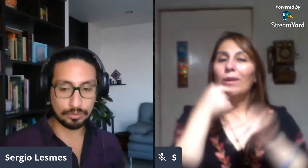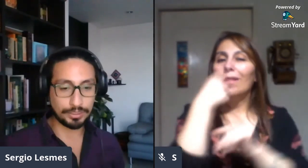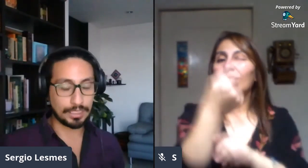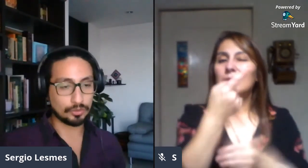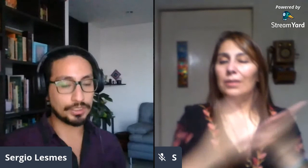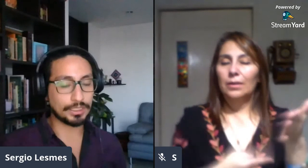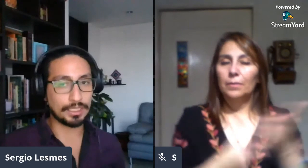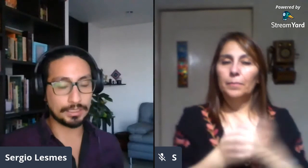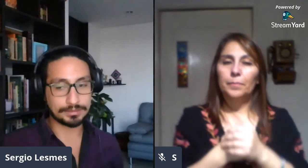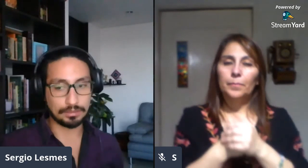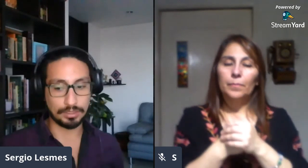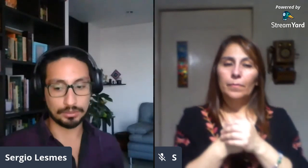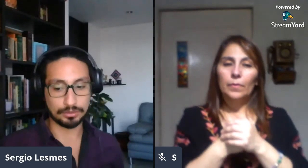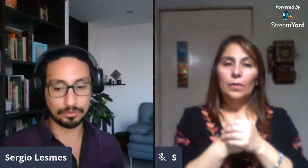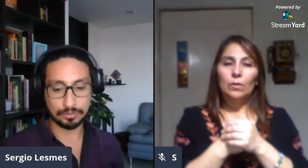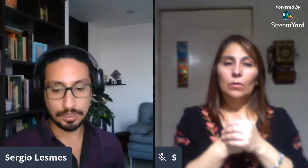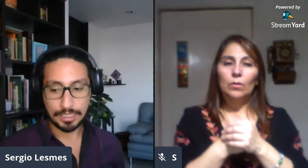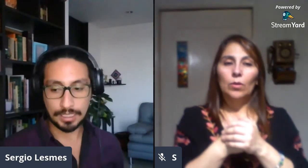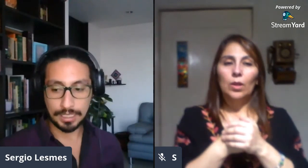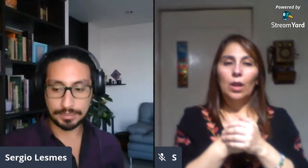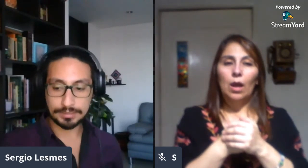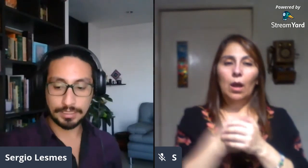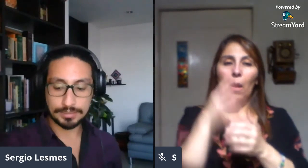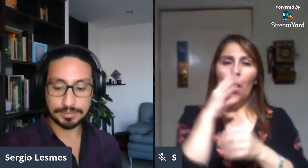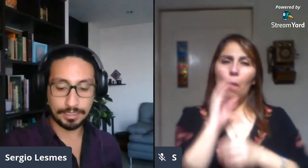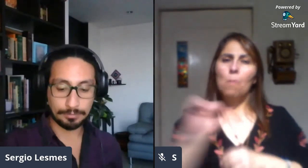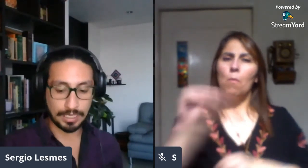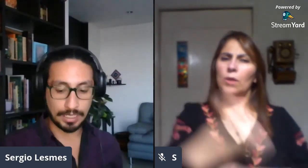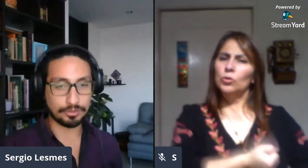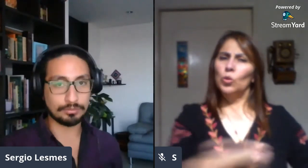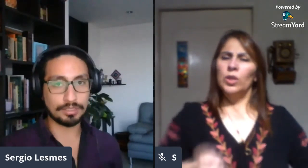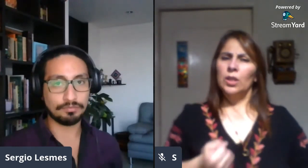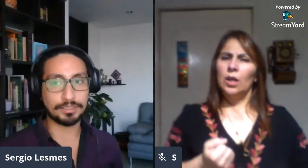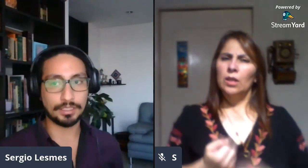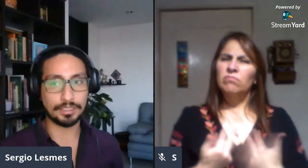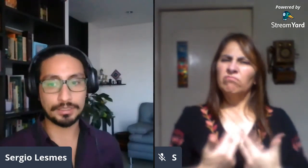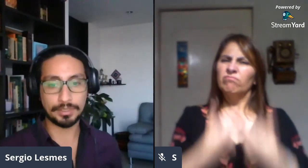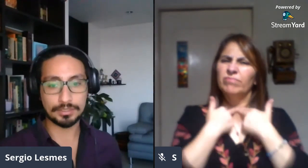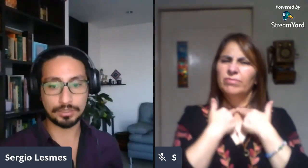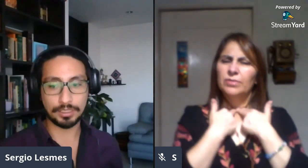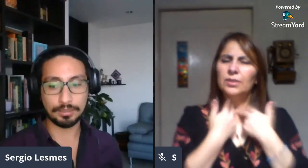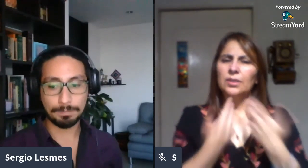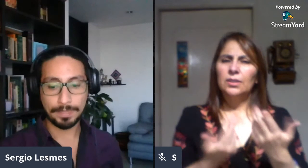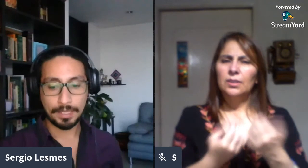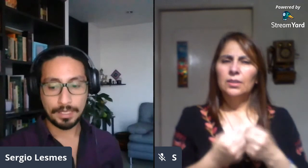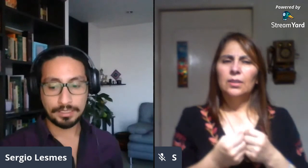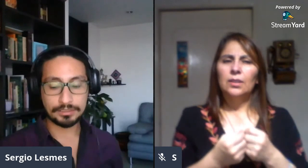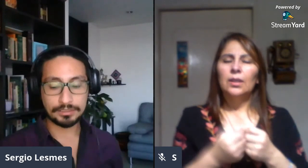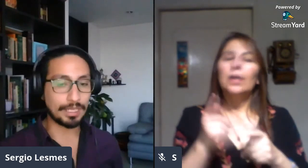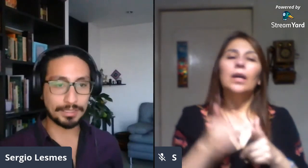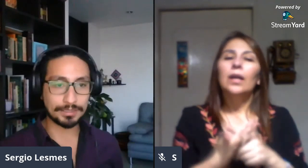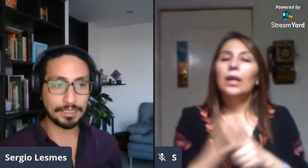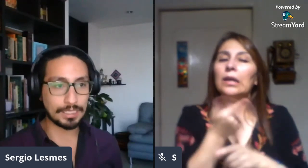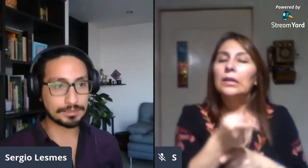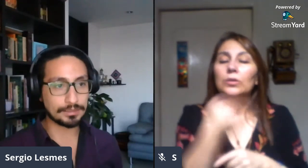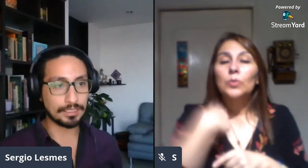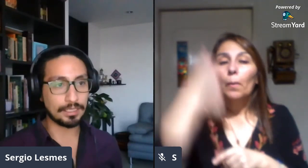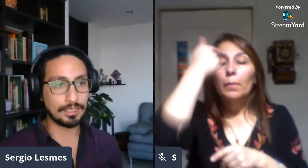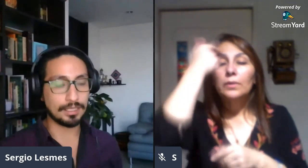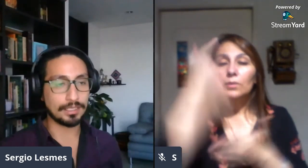de esa masculinidad tóxica de la que está hablando Alanis, y es que, claro, digamos, efectivamente pienso que históricamente